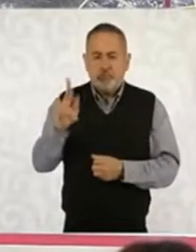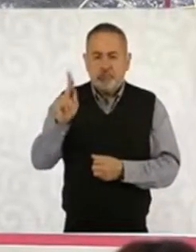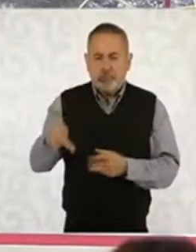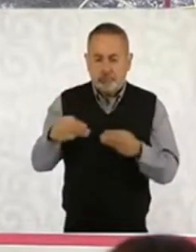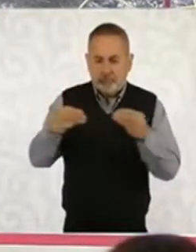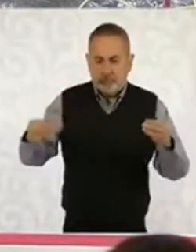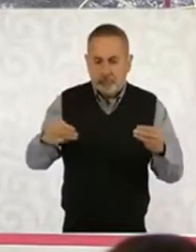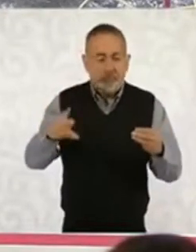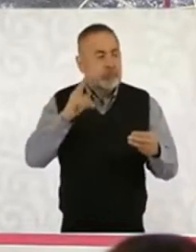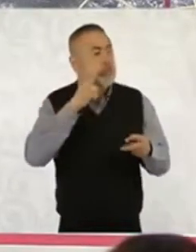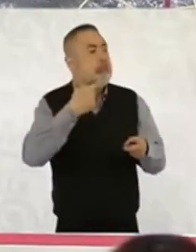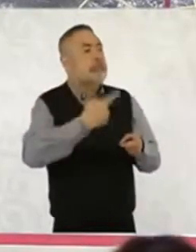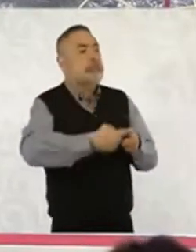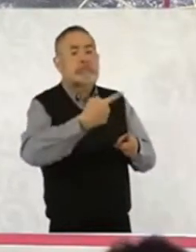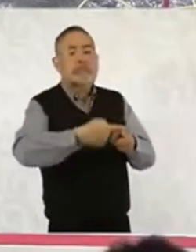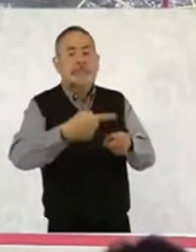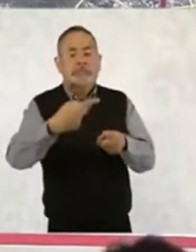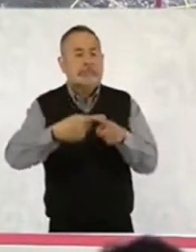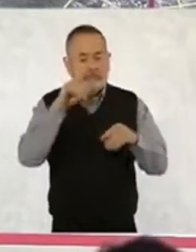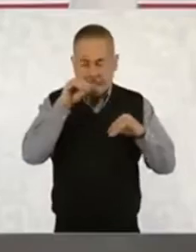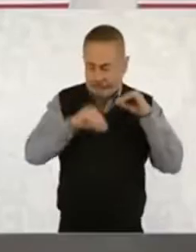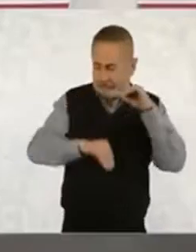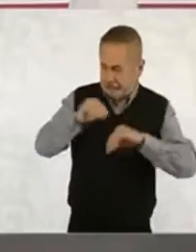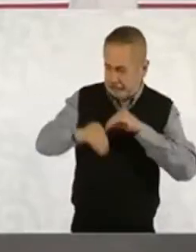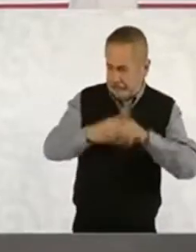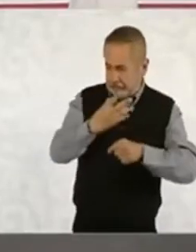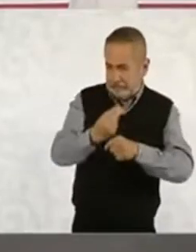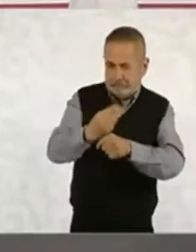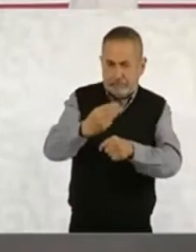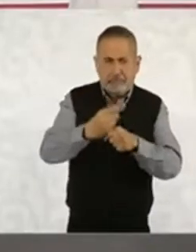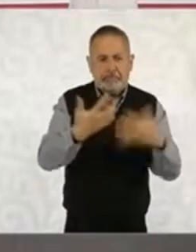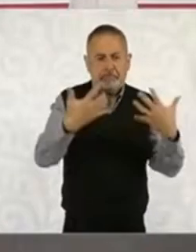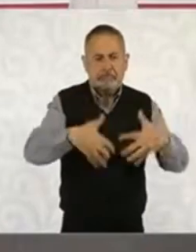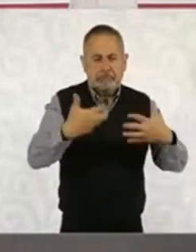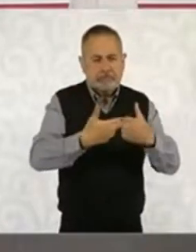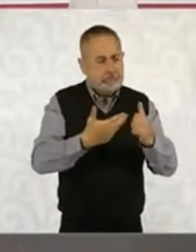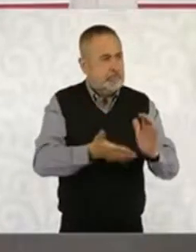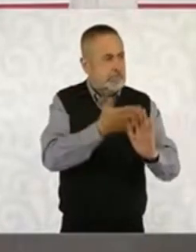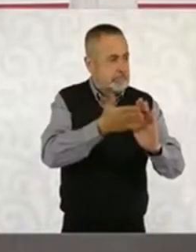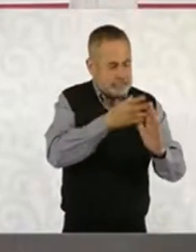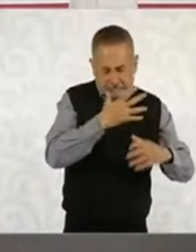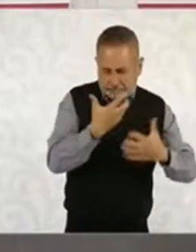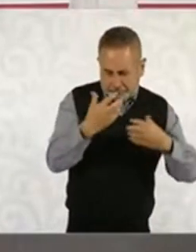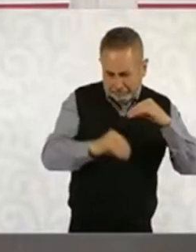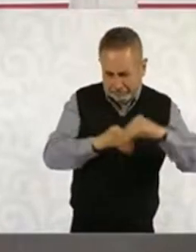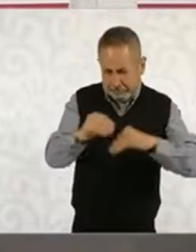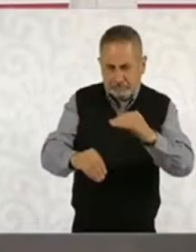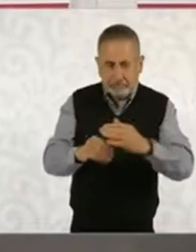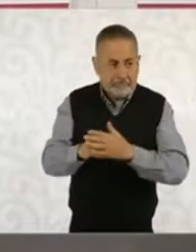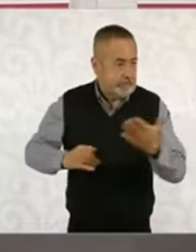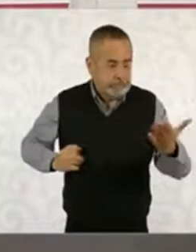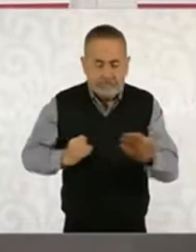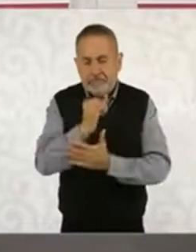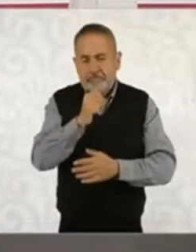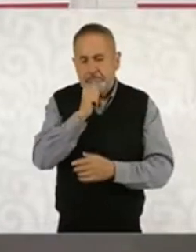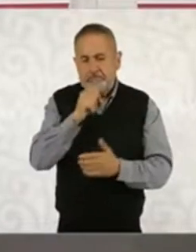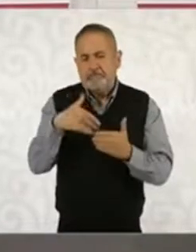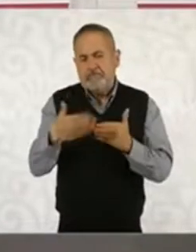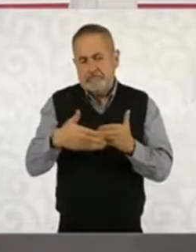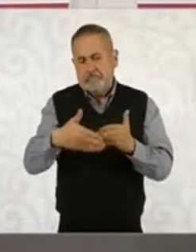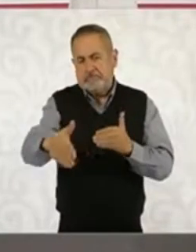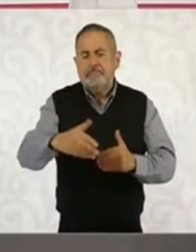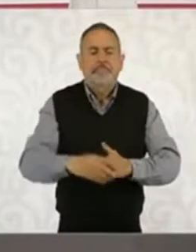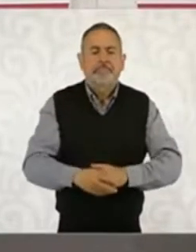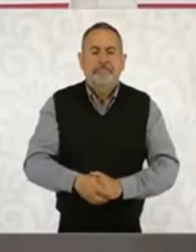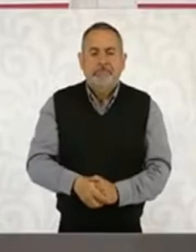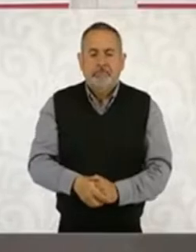ya, que se harán con empresas constructoras una vez que se ha adjudicado el fallo. La que sigue, por